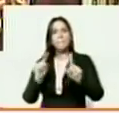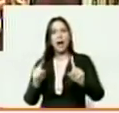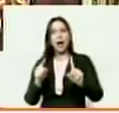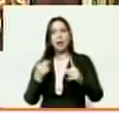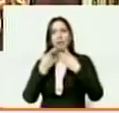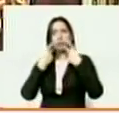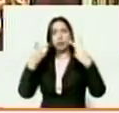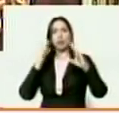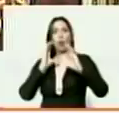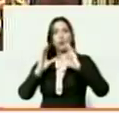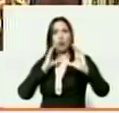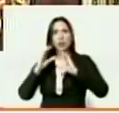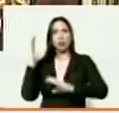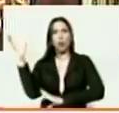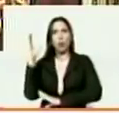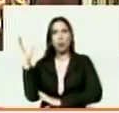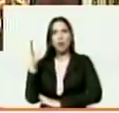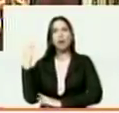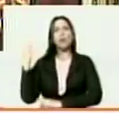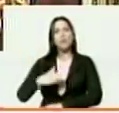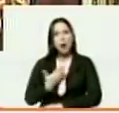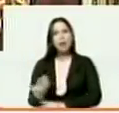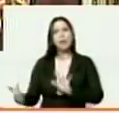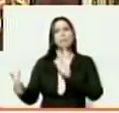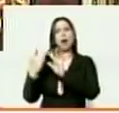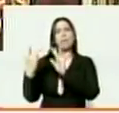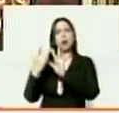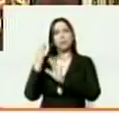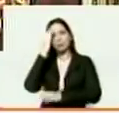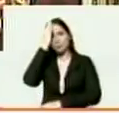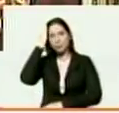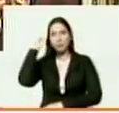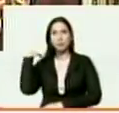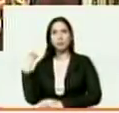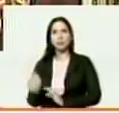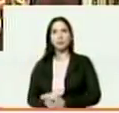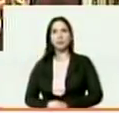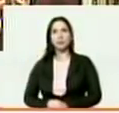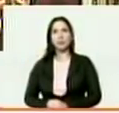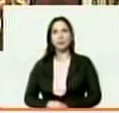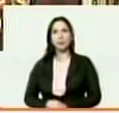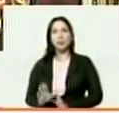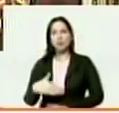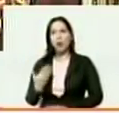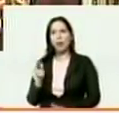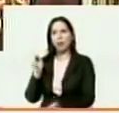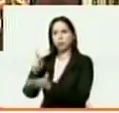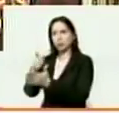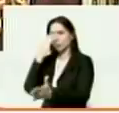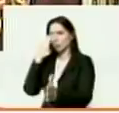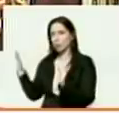comunicación colombianos tengan acceso a esta señora, a esta senadora.